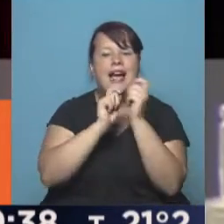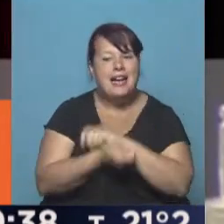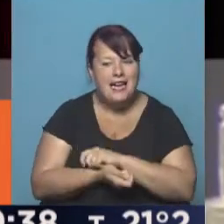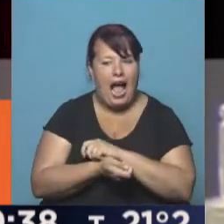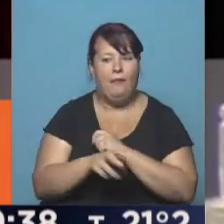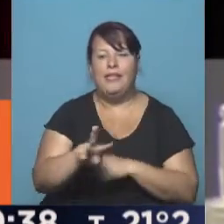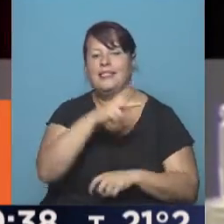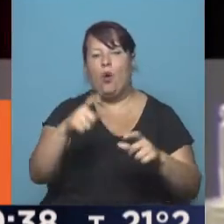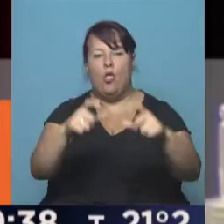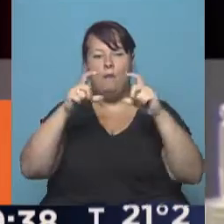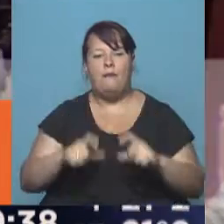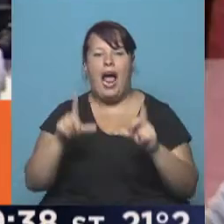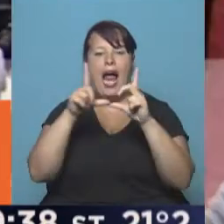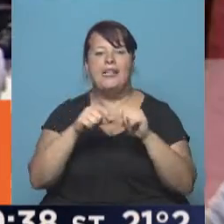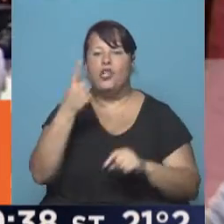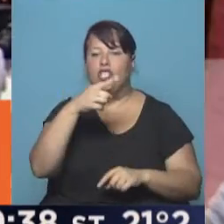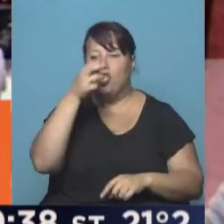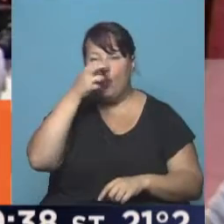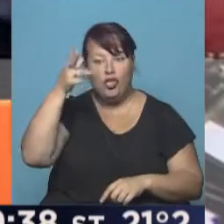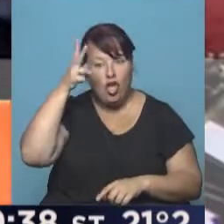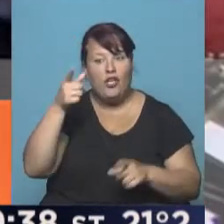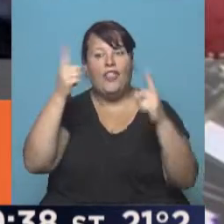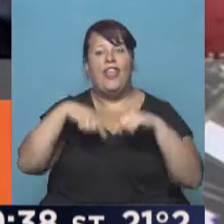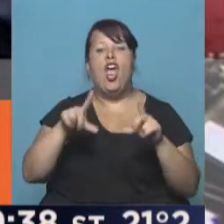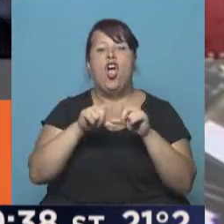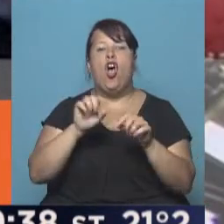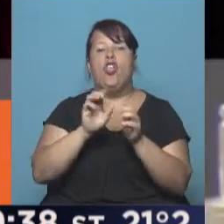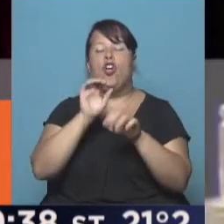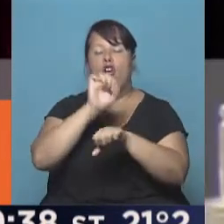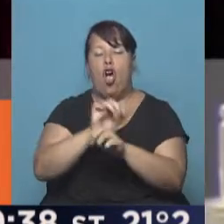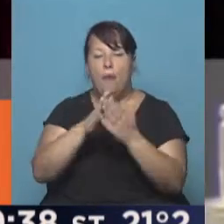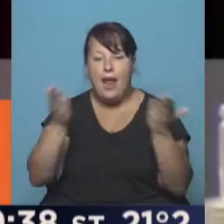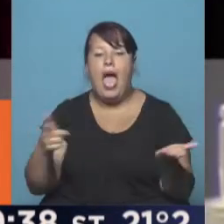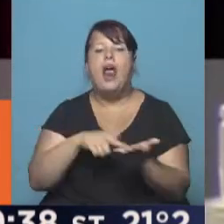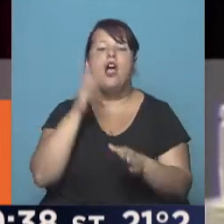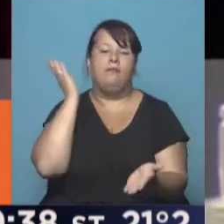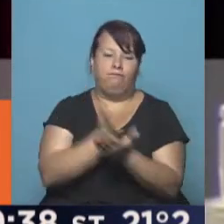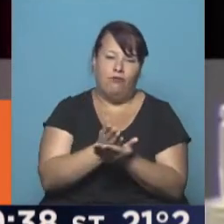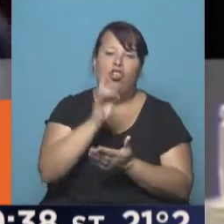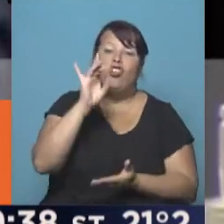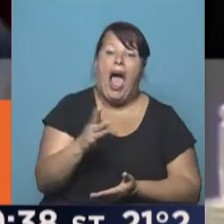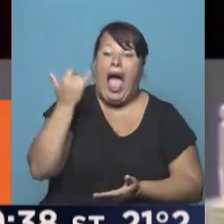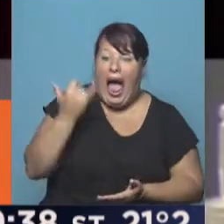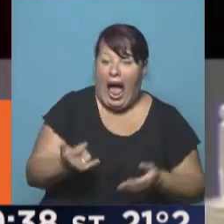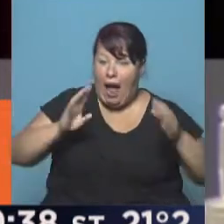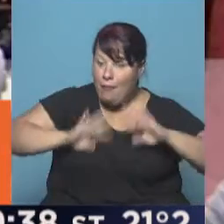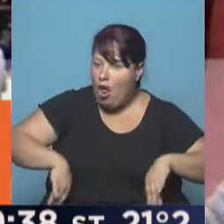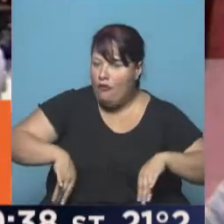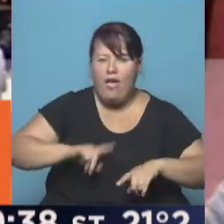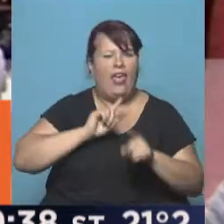el segundo párrafo del artículo 128 del artículo del código penal para penar la simple tenencia de